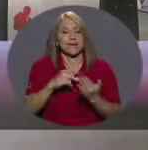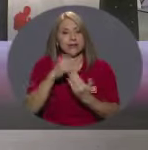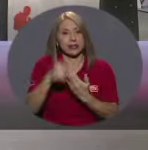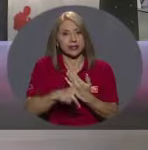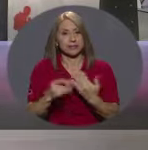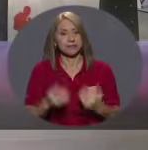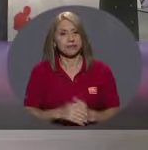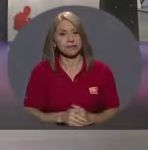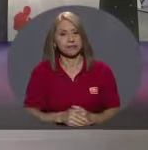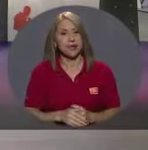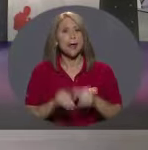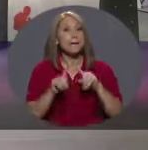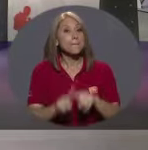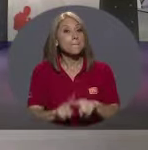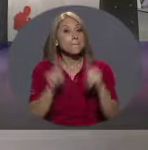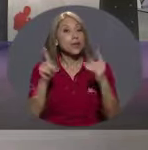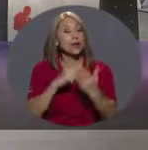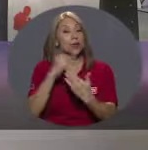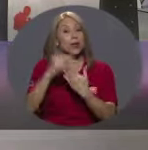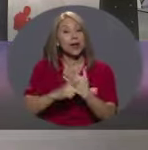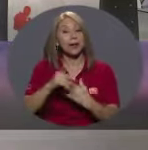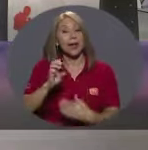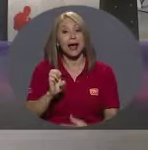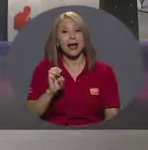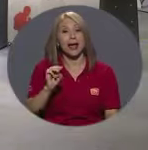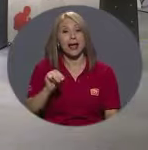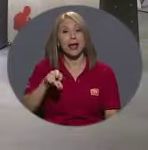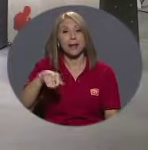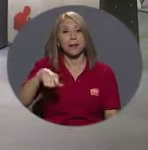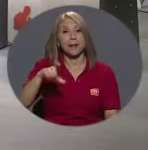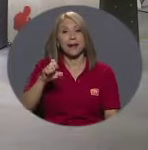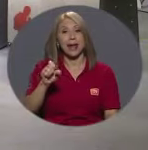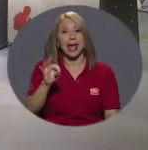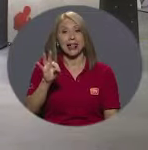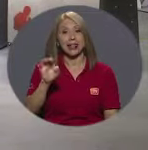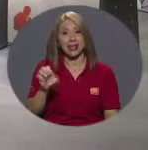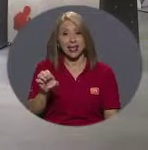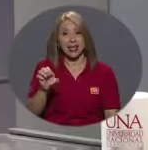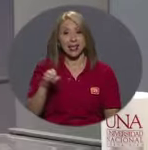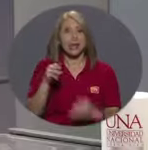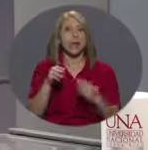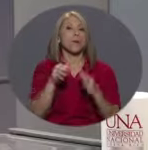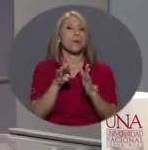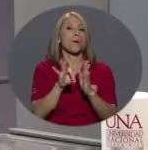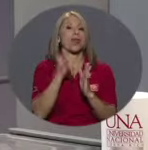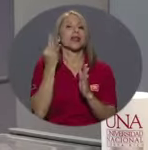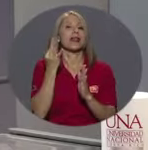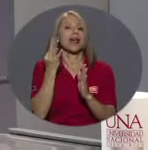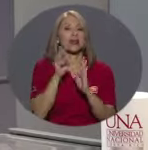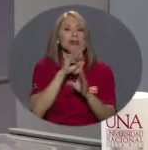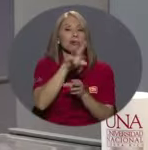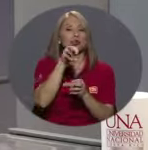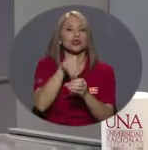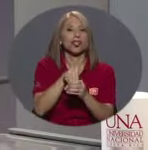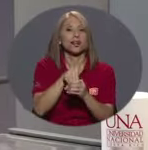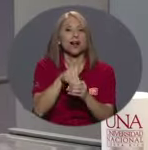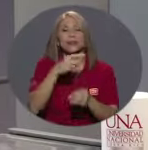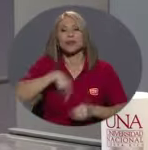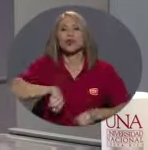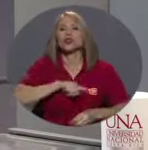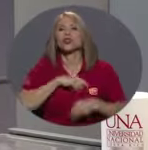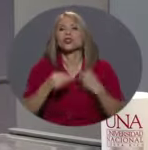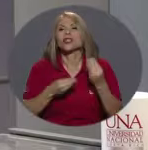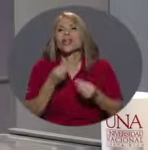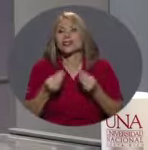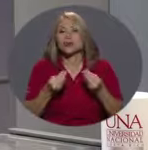directo de los programas. Pero en el programa Empléate, en la modalidad inclusiva, nosotros lo que hacemos es abrir